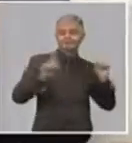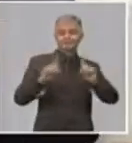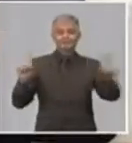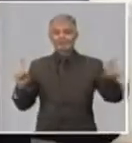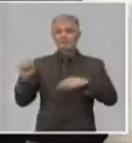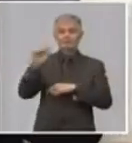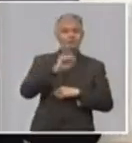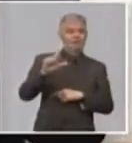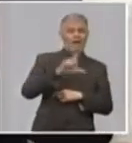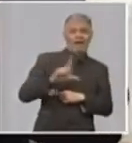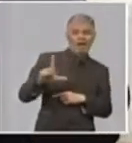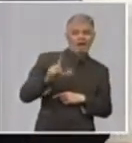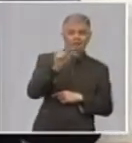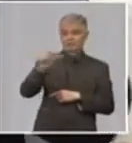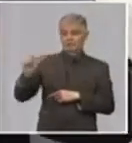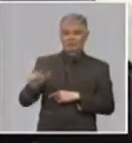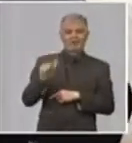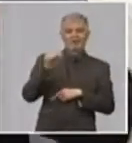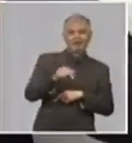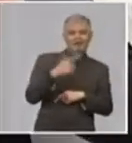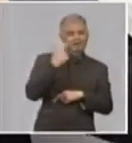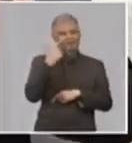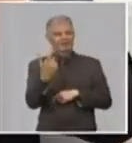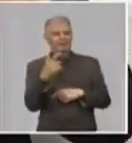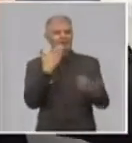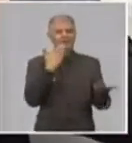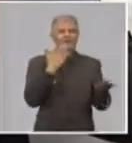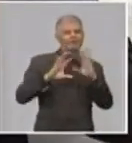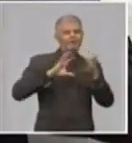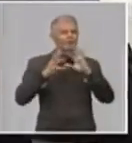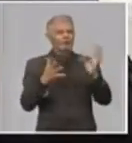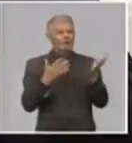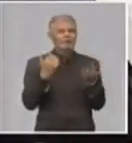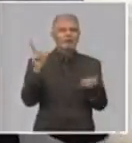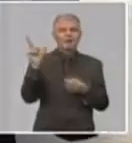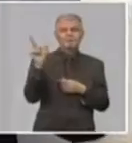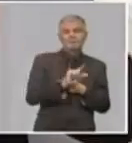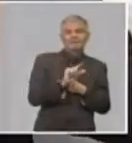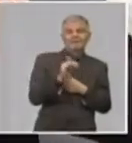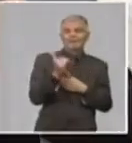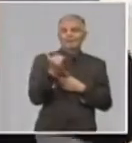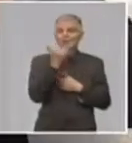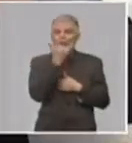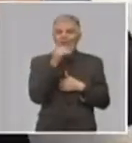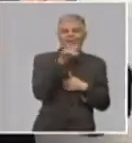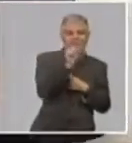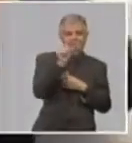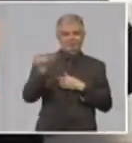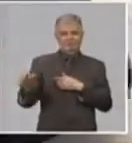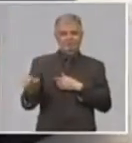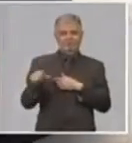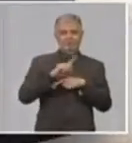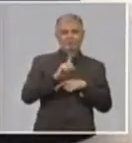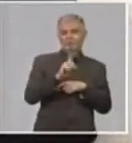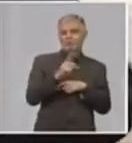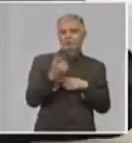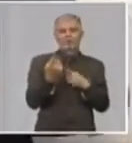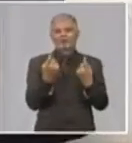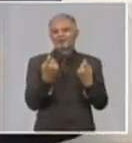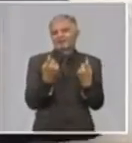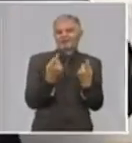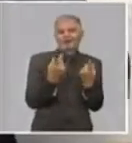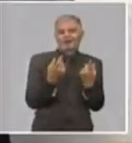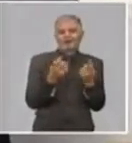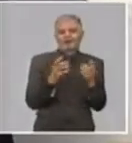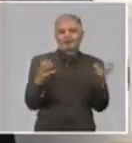son las formas que sean menos invasivas en términos de romper aquellos elementos de distanciamiento social que tenemos, y estamos en los